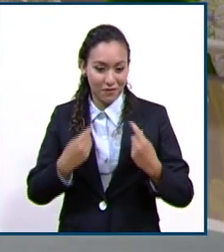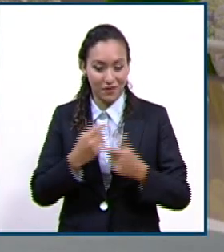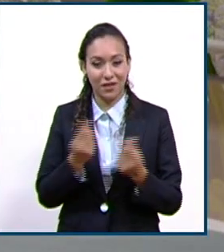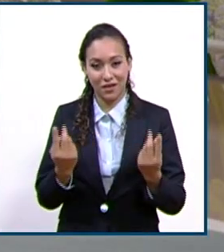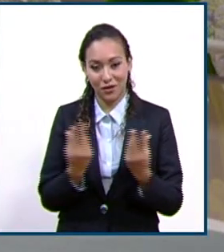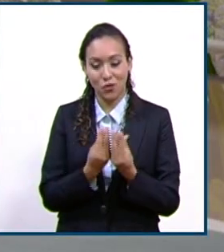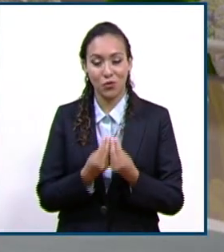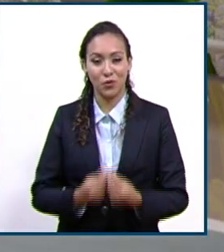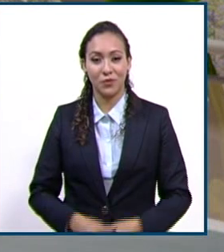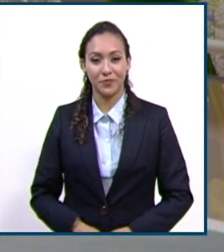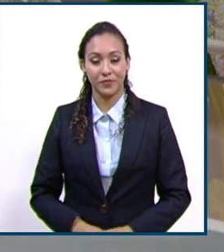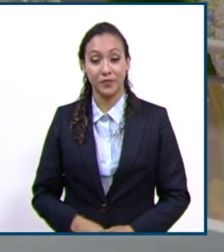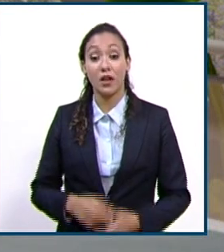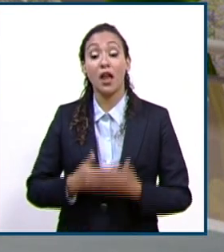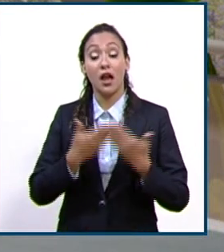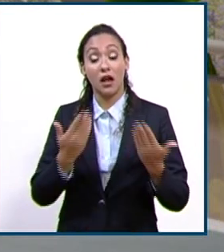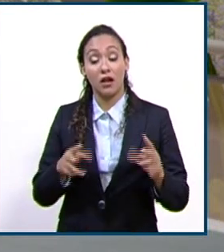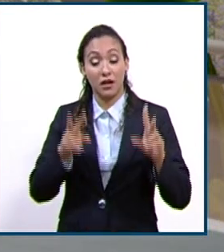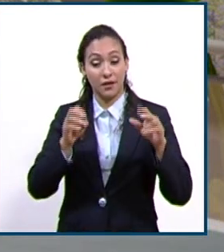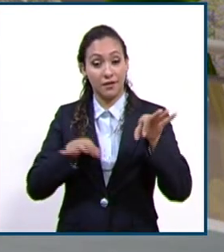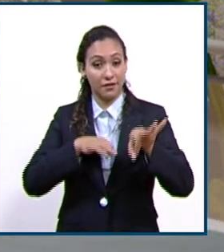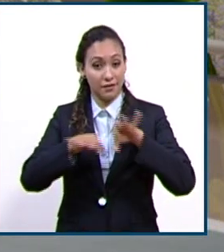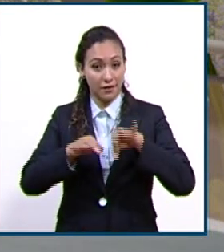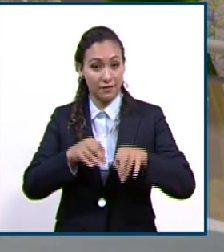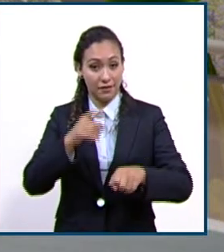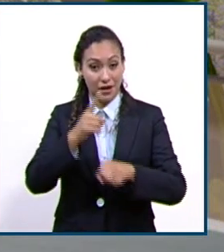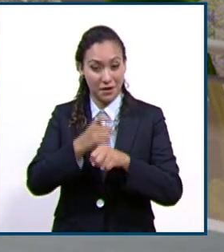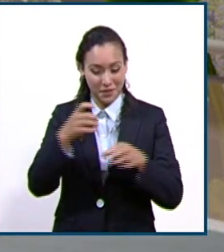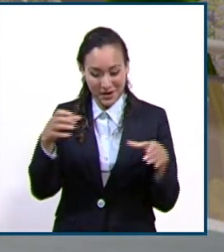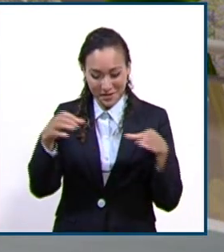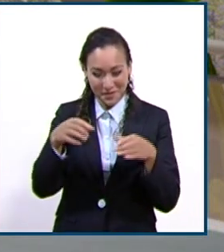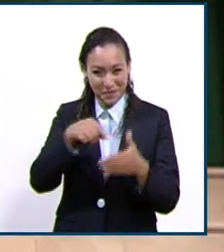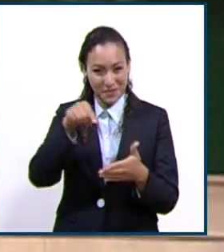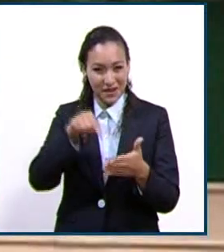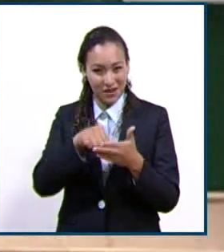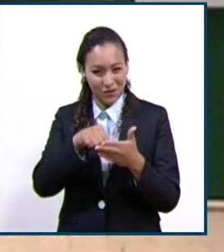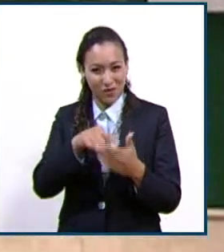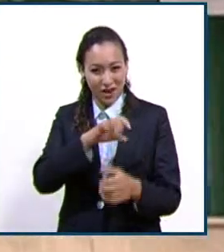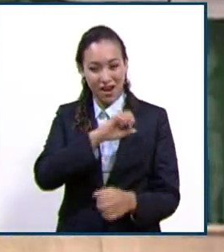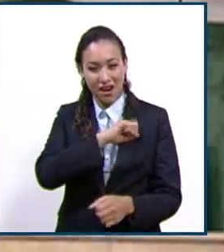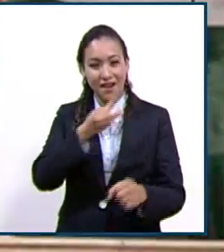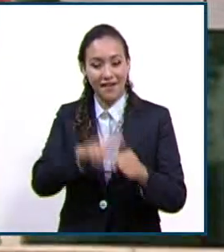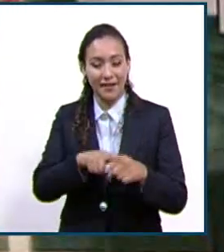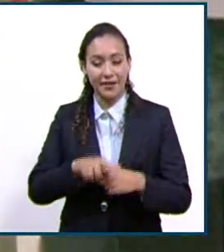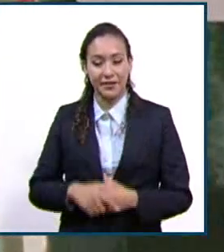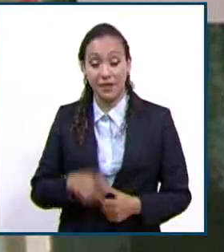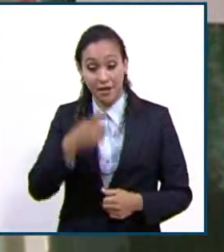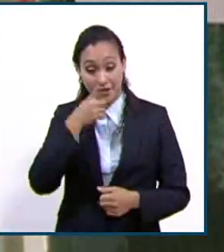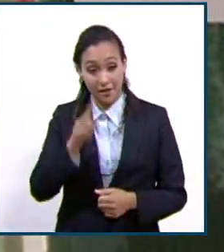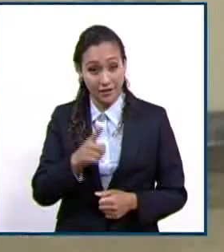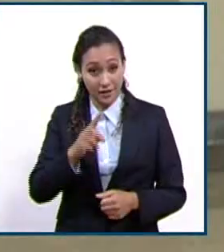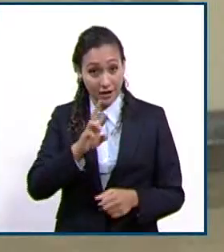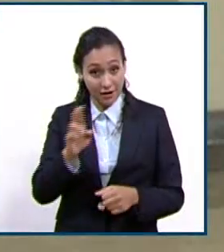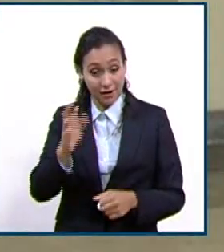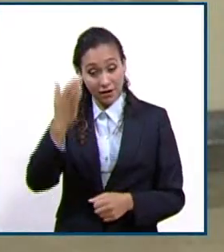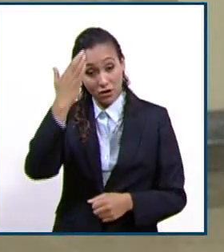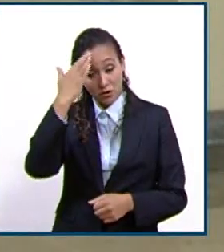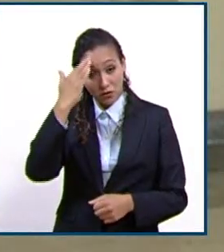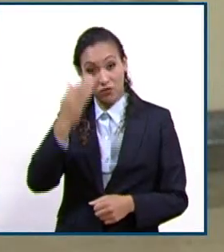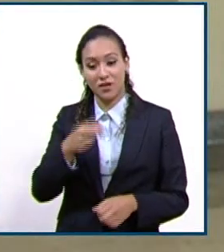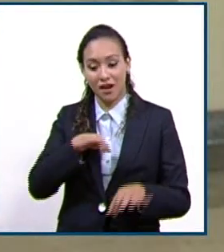tribunal colegiado en materia de trabajo del primer circuito estableció que en materia de reconocimiento de riesgo de trabajo, el